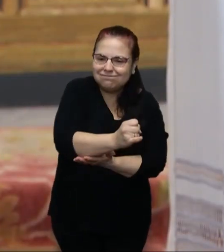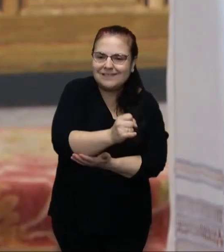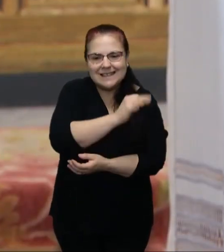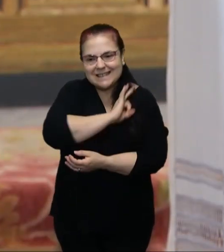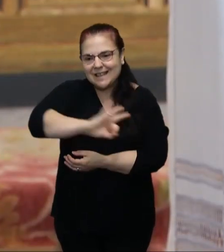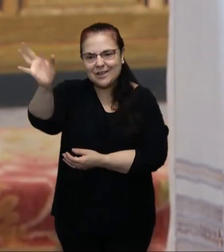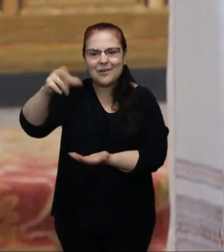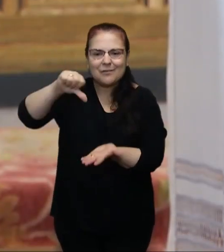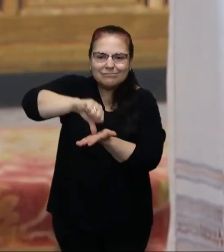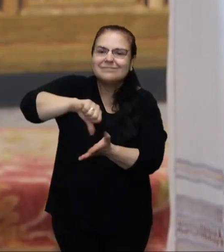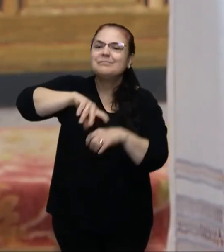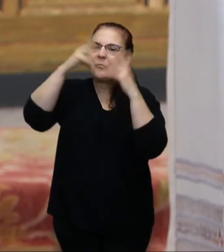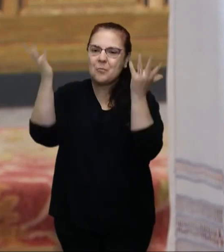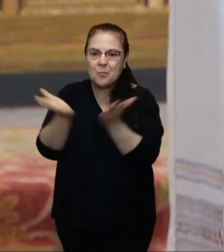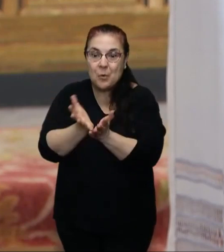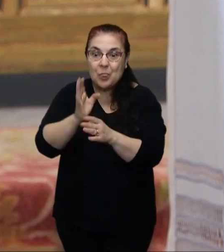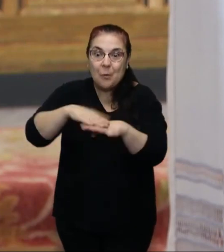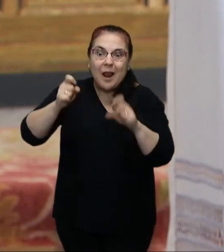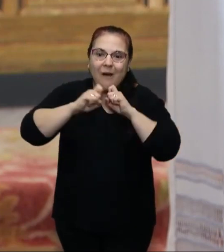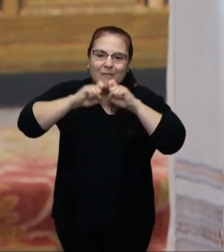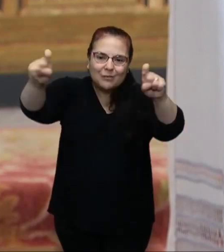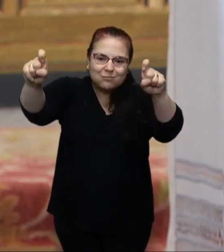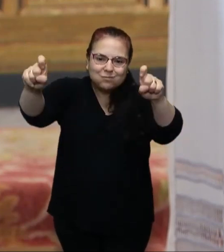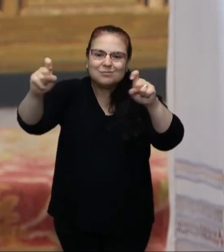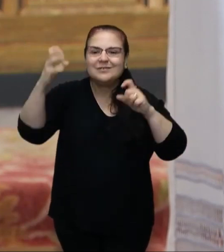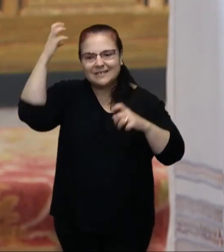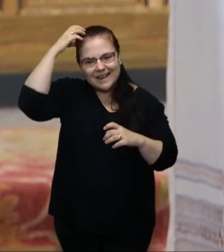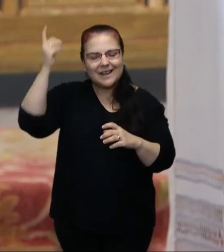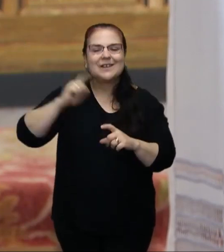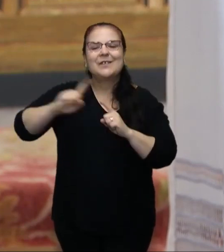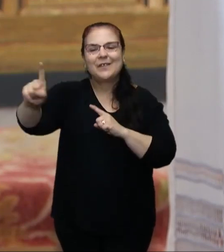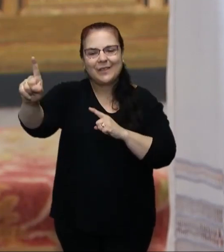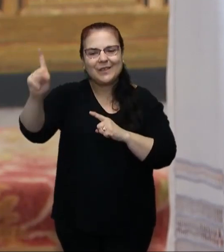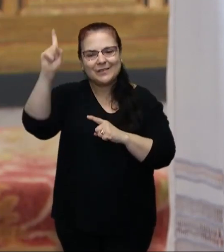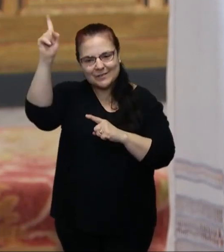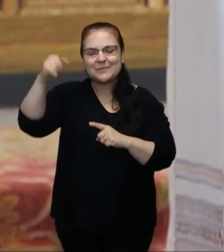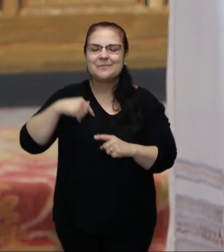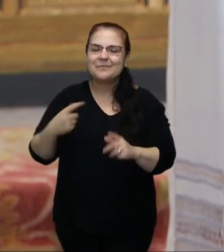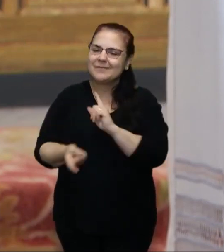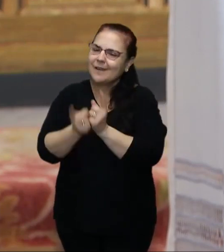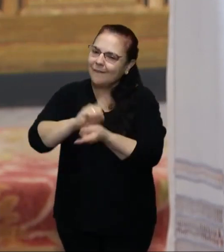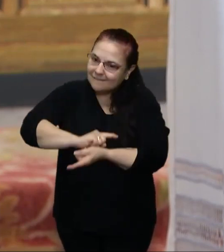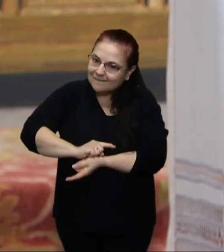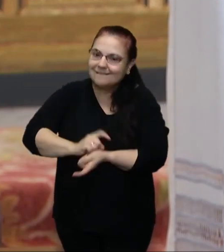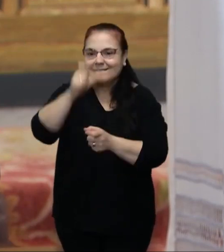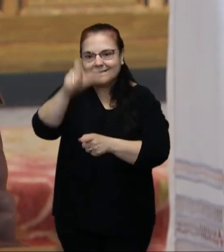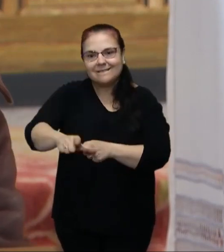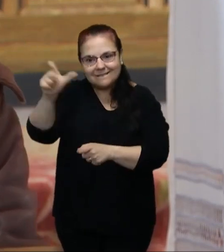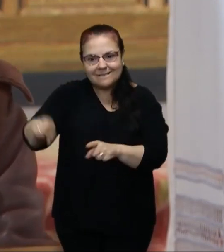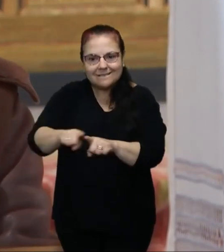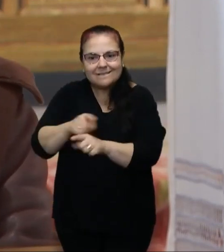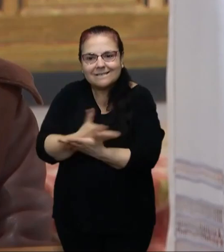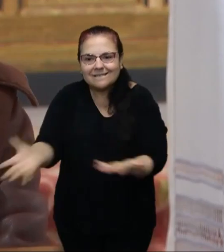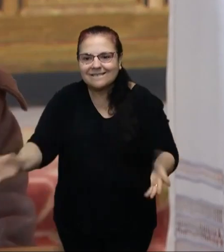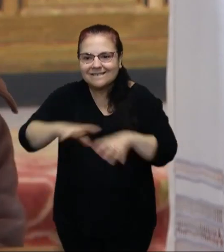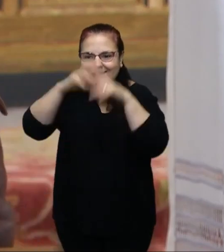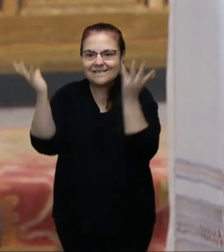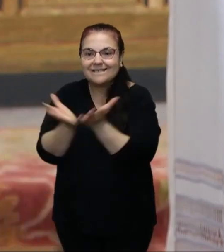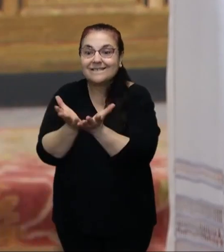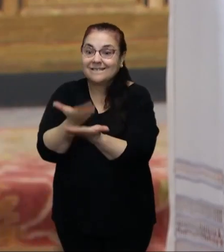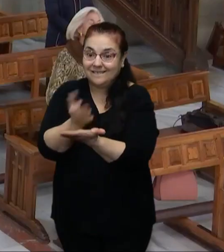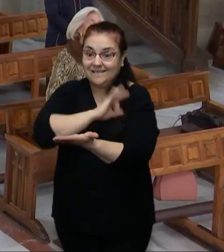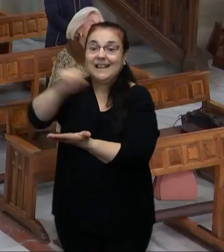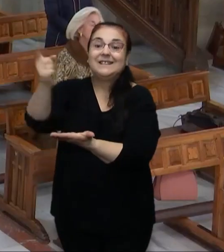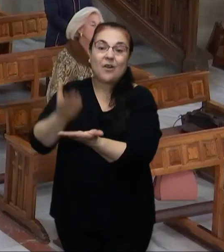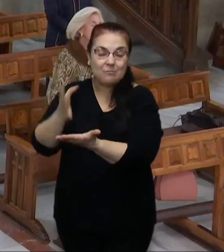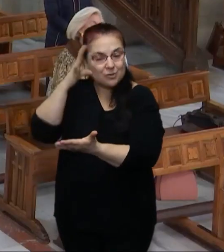mundo, para que anuncie el reino de Dios y transforme a la humanidad en una fraternidad universal, roguemos al